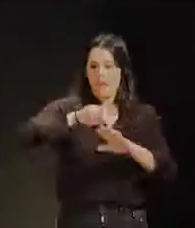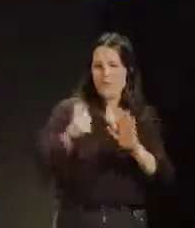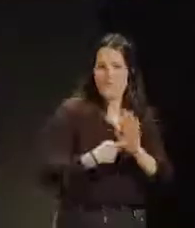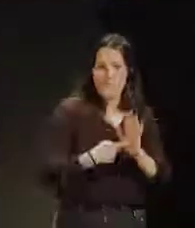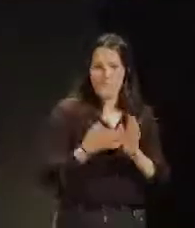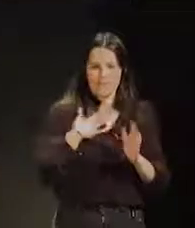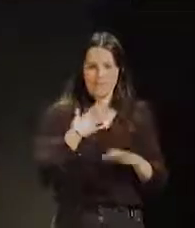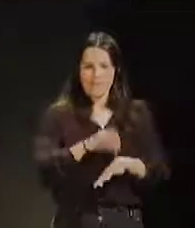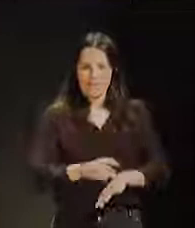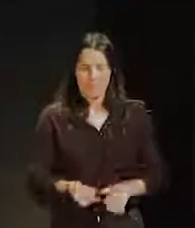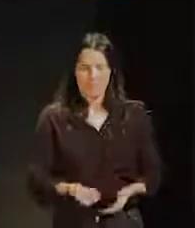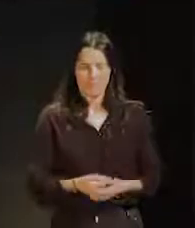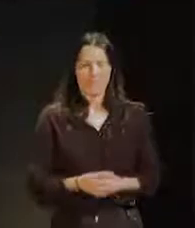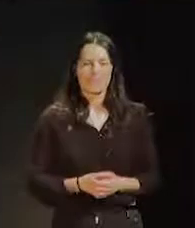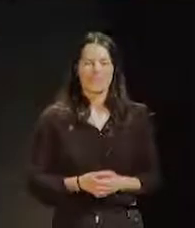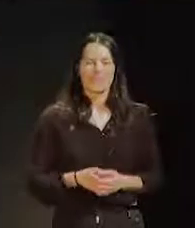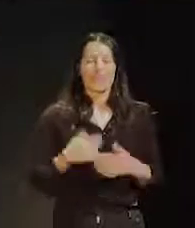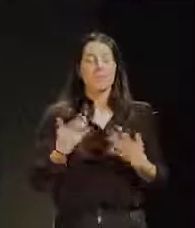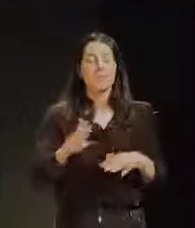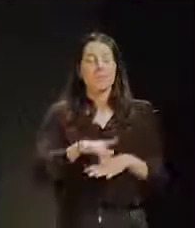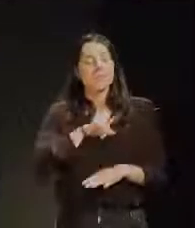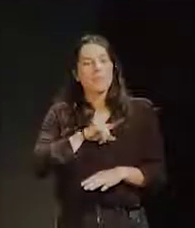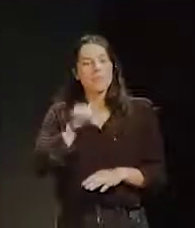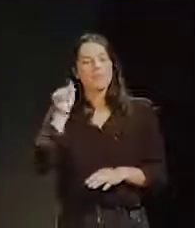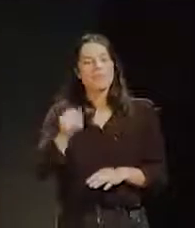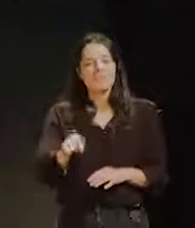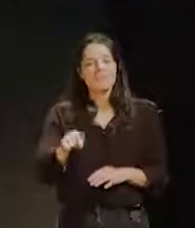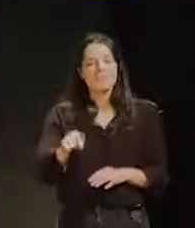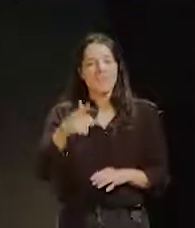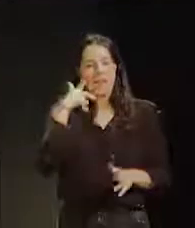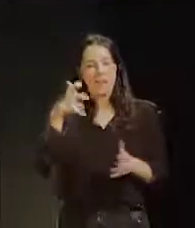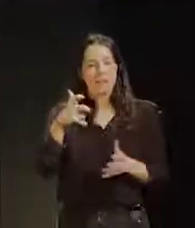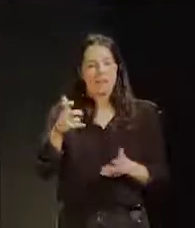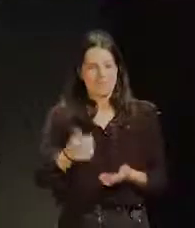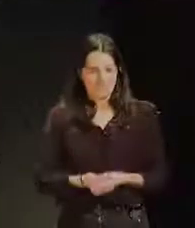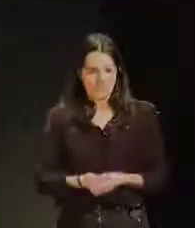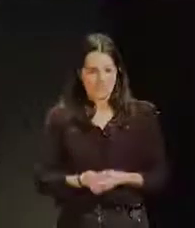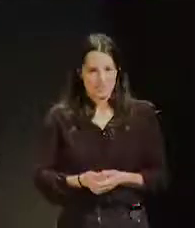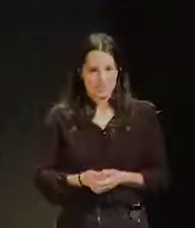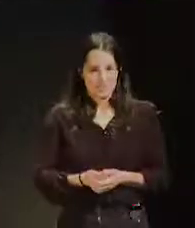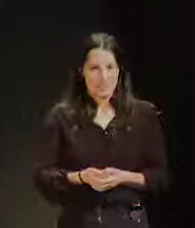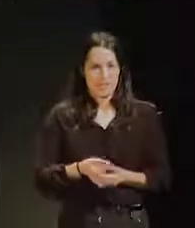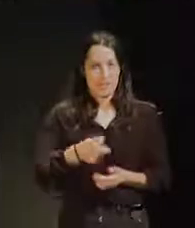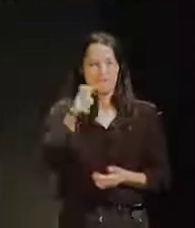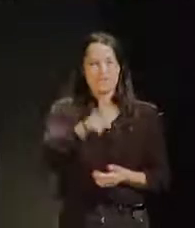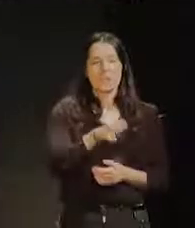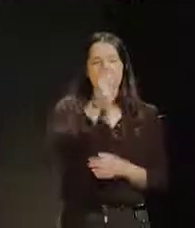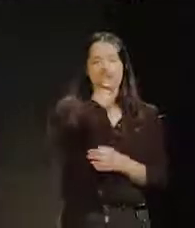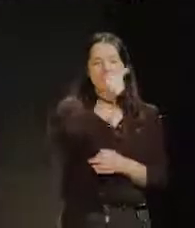admirador de las artes. Y para mí, ese era el artista. No es que tiene un